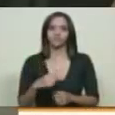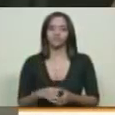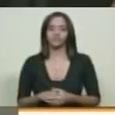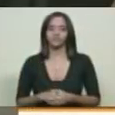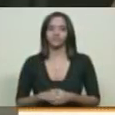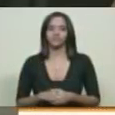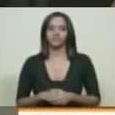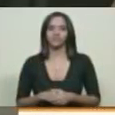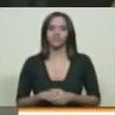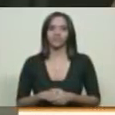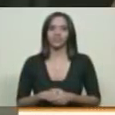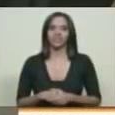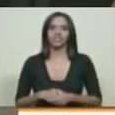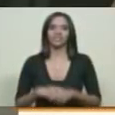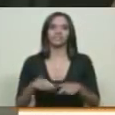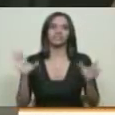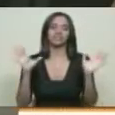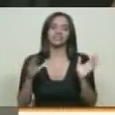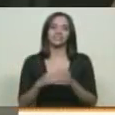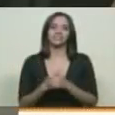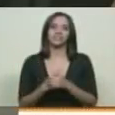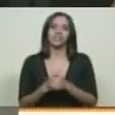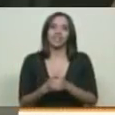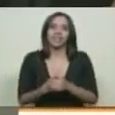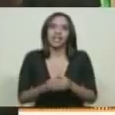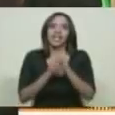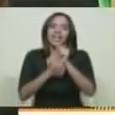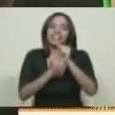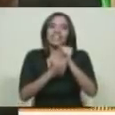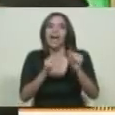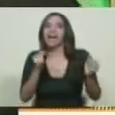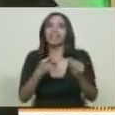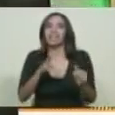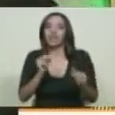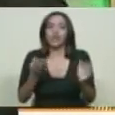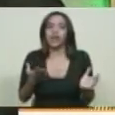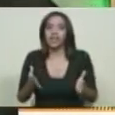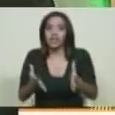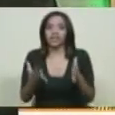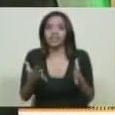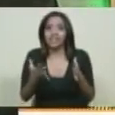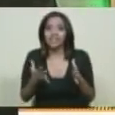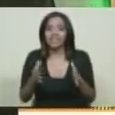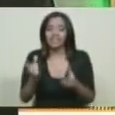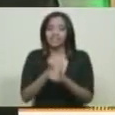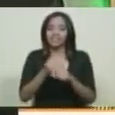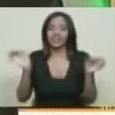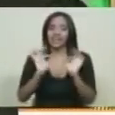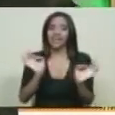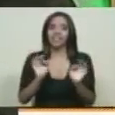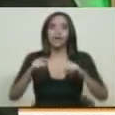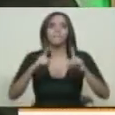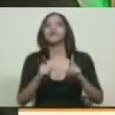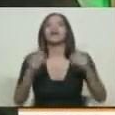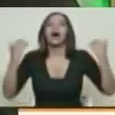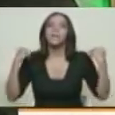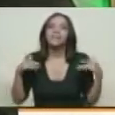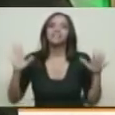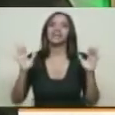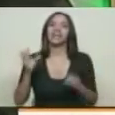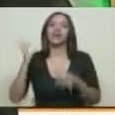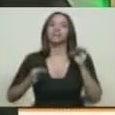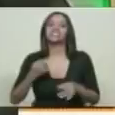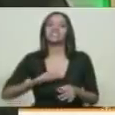banda. Al que queda no le han... Descabezaron la banda. Al que queda no le han conseguido encontrar nada, pero también hay que decir una cosa. A pesar de la justicia